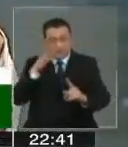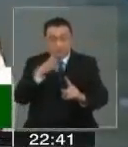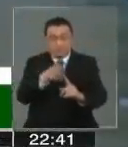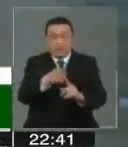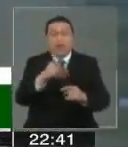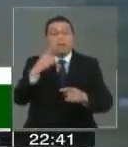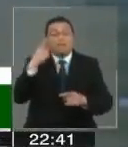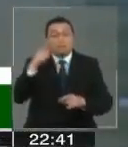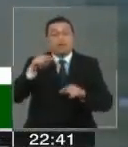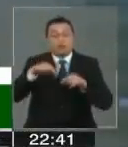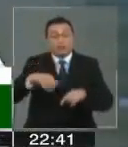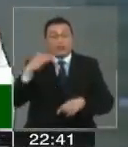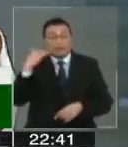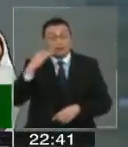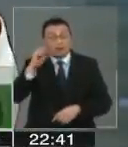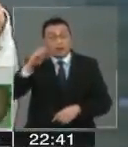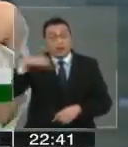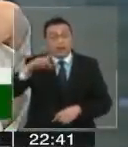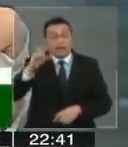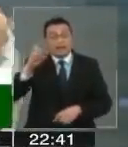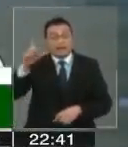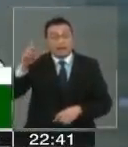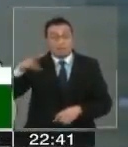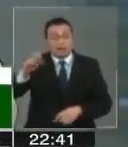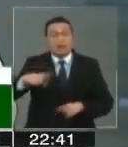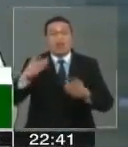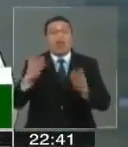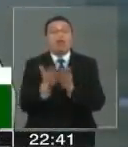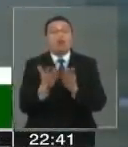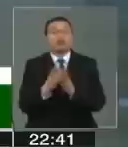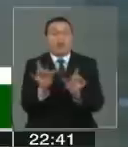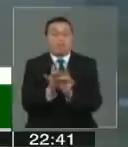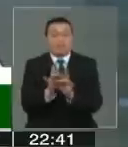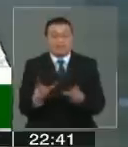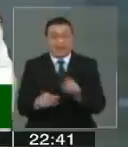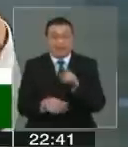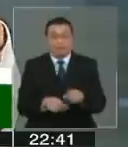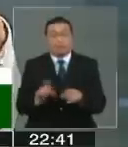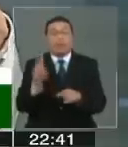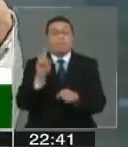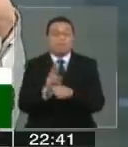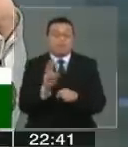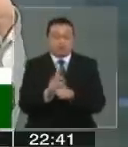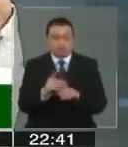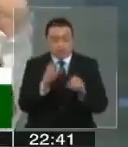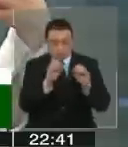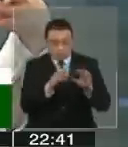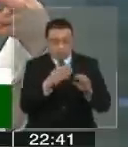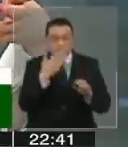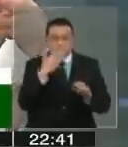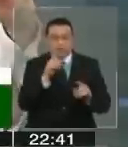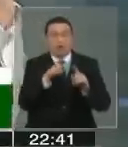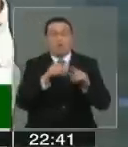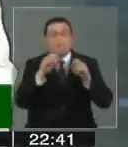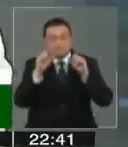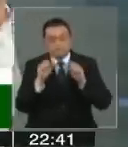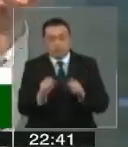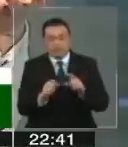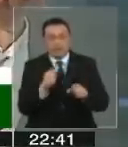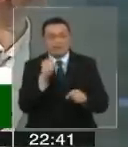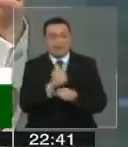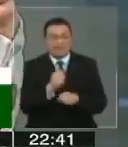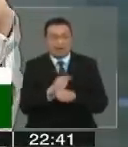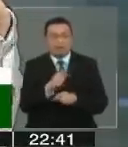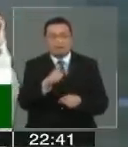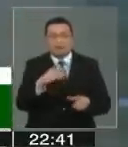minuto todavía los niños con Angelman entran como en el sistema de educación especial, donde ahí están los profesores que están capacitados para poder